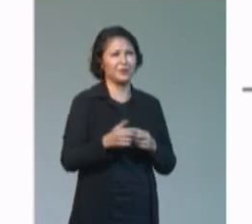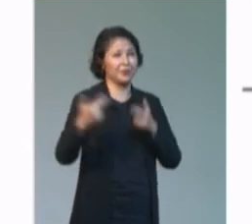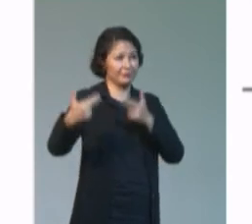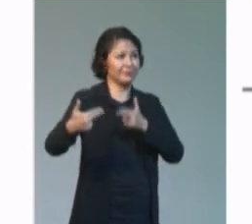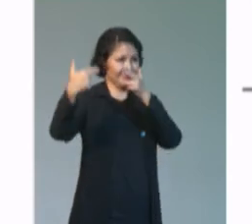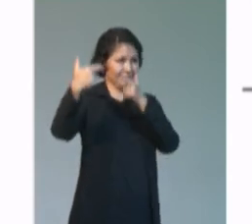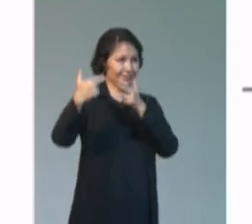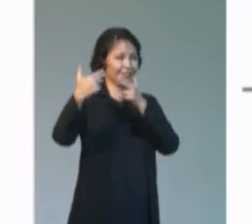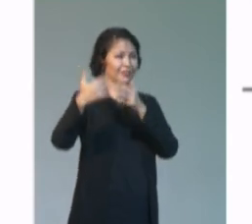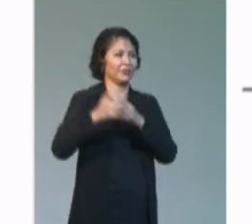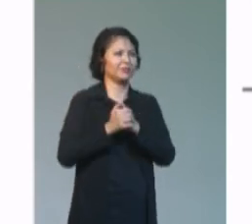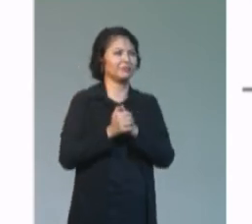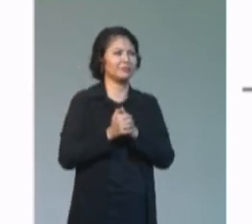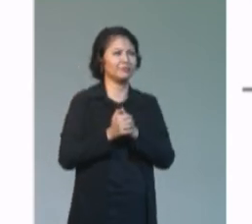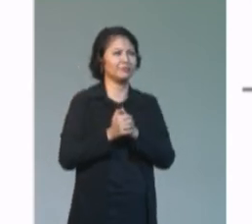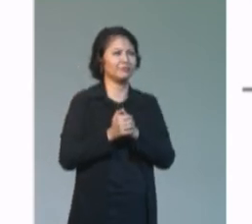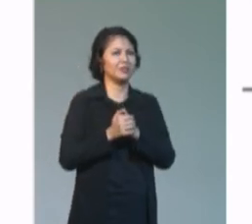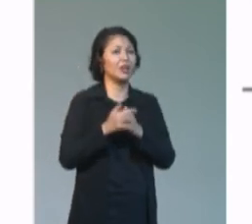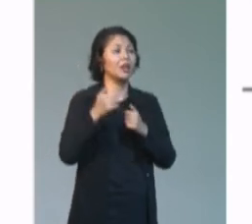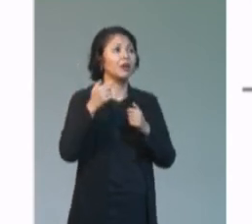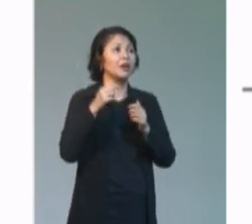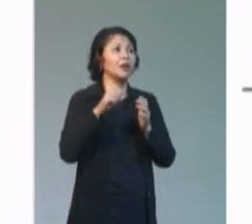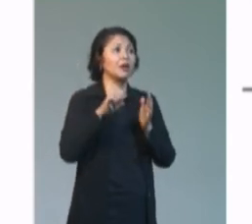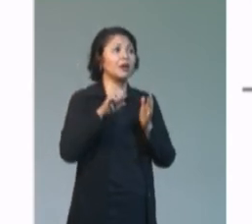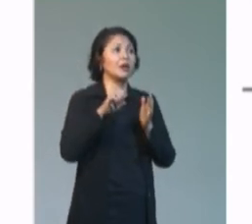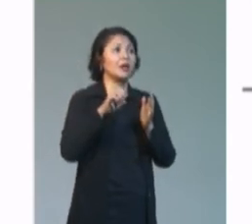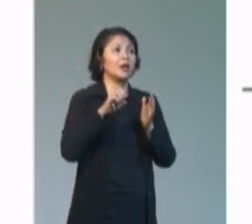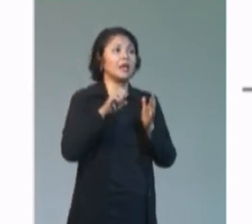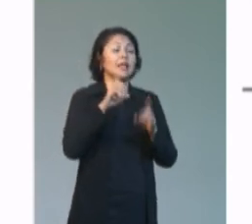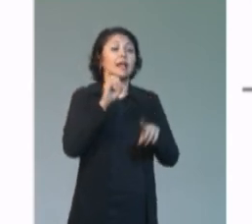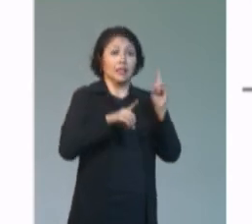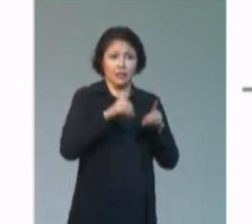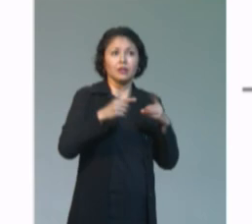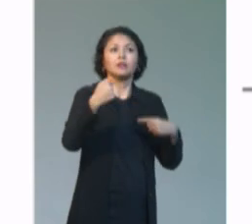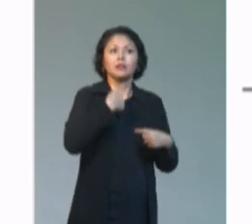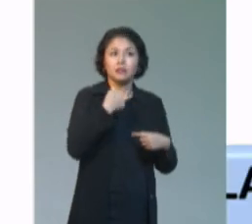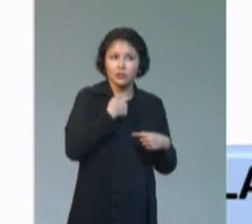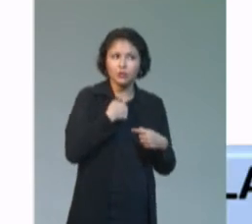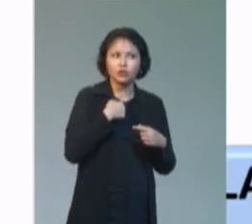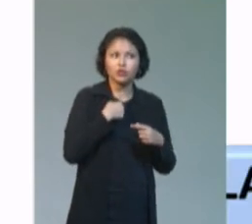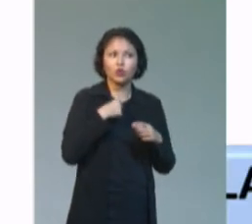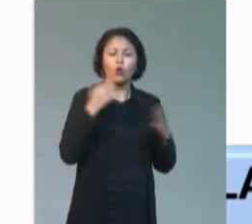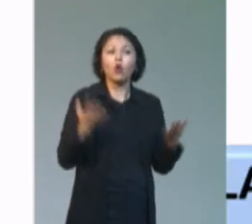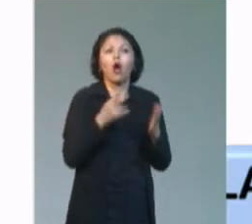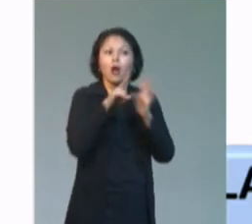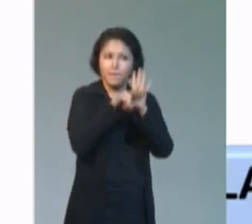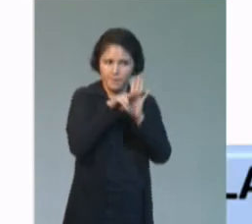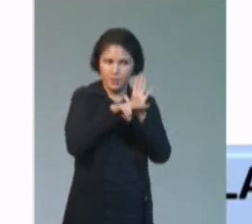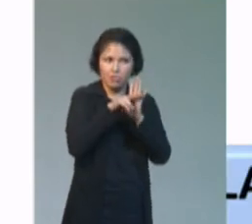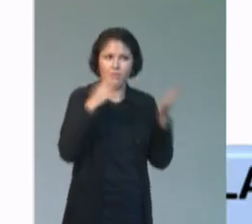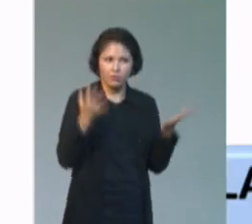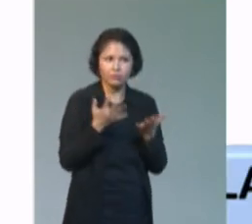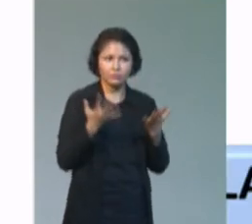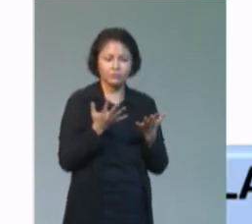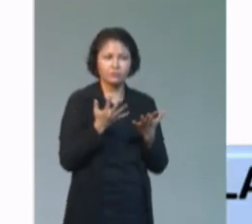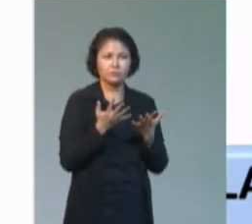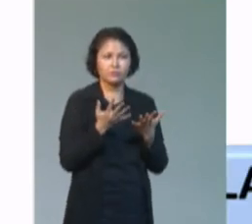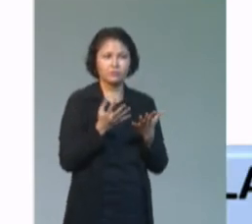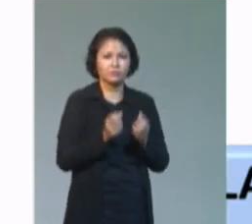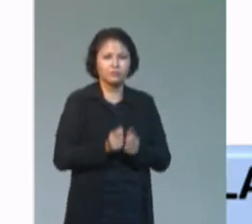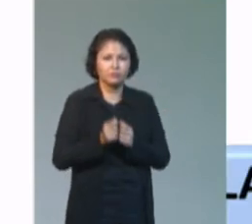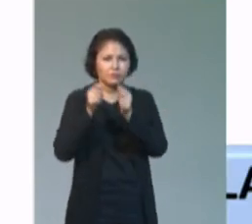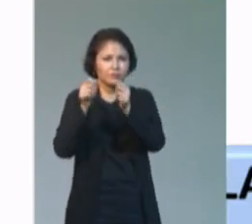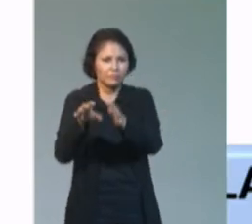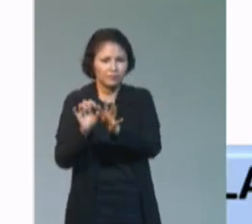depende de como yo en su momento incorporo vídeos y como yo en su momento pues digamos pues el